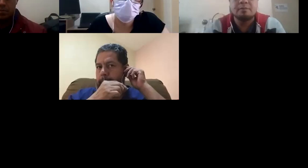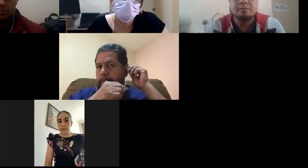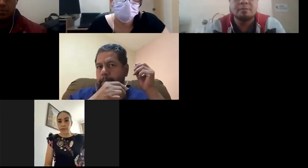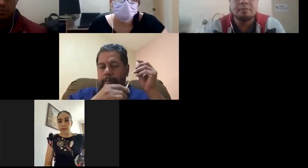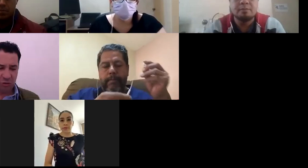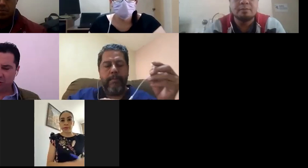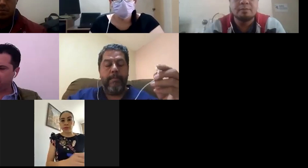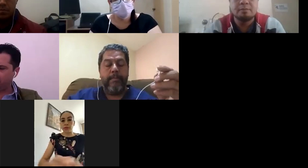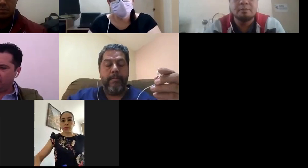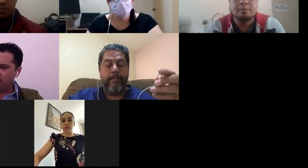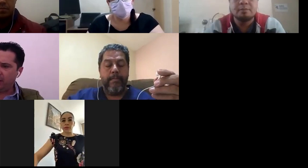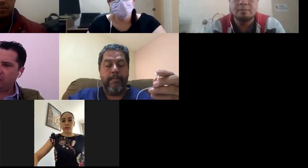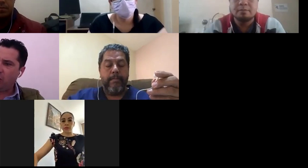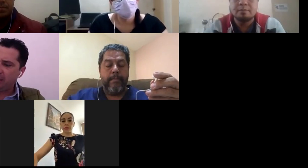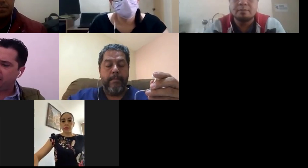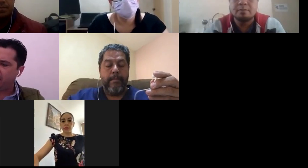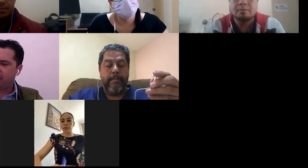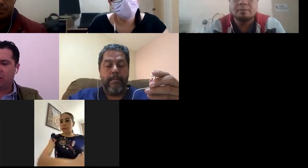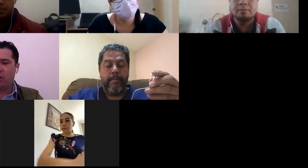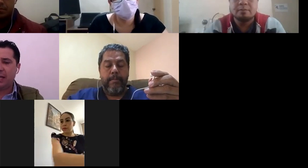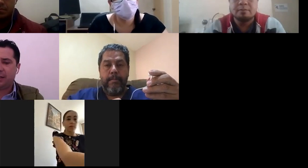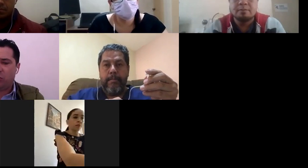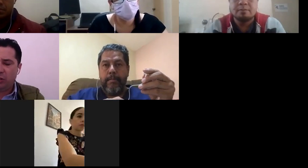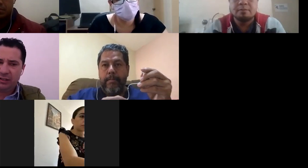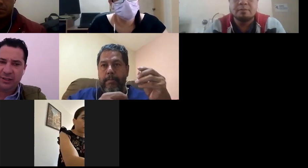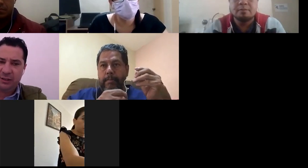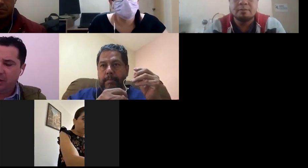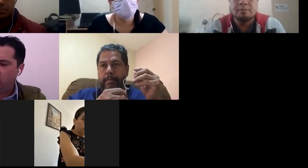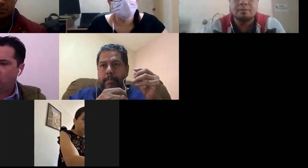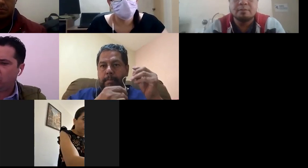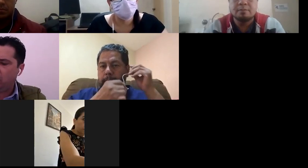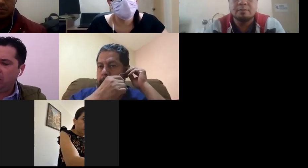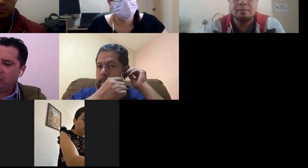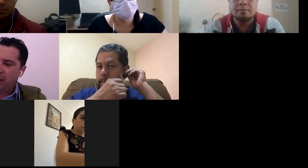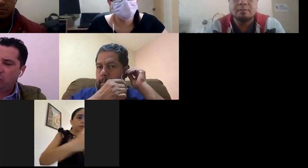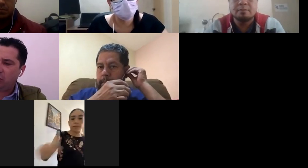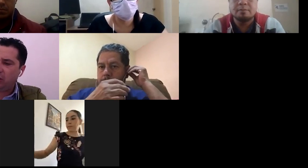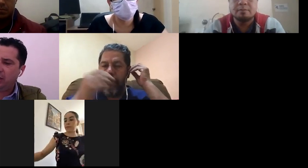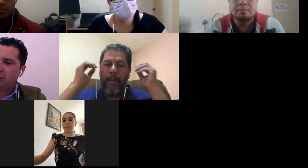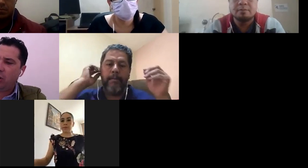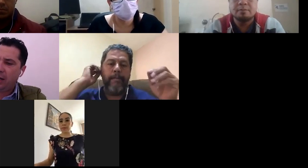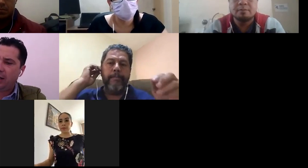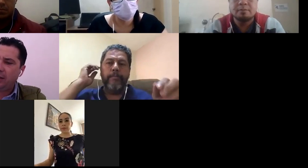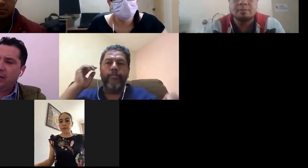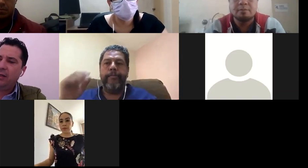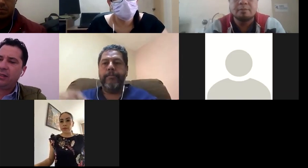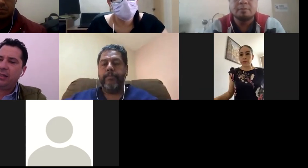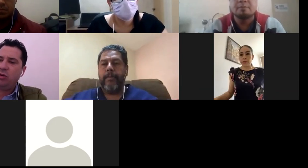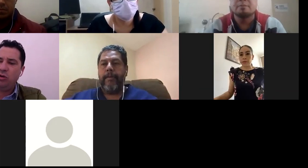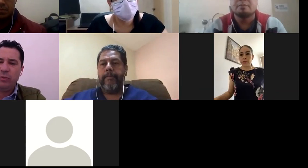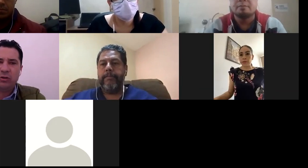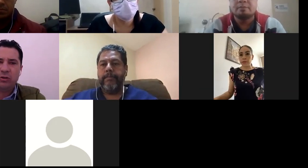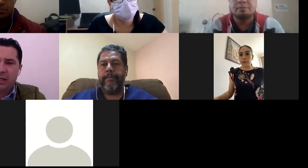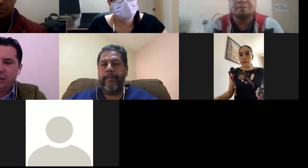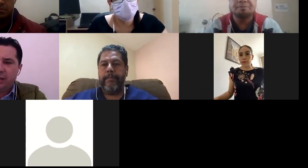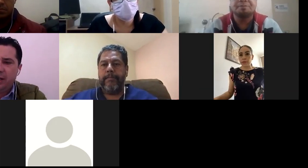A todos, siendo las 13 horas con 17 minutos, damos inicio a la sesión número